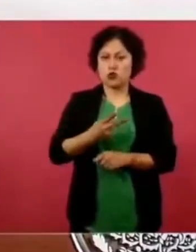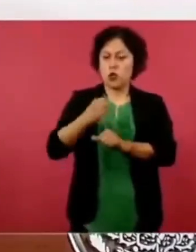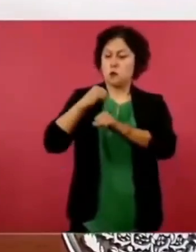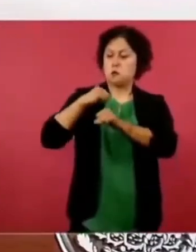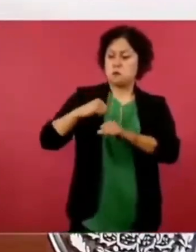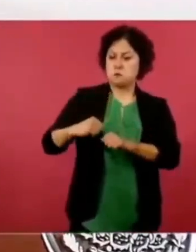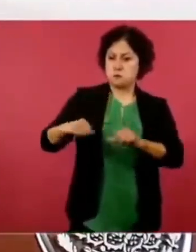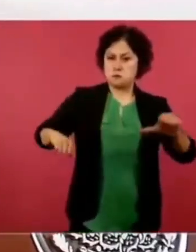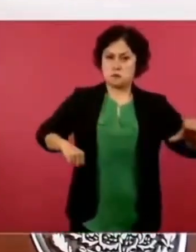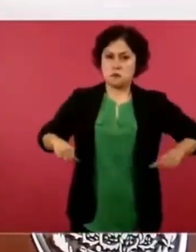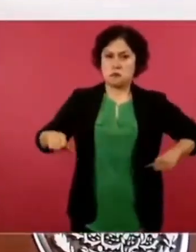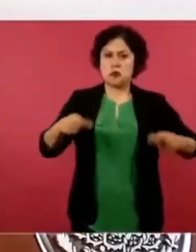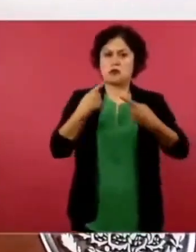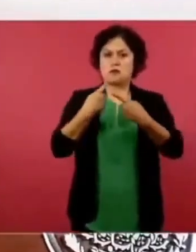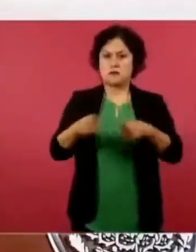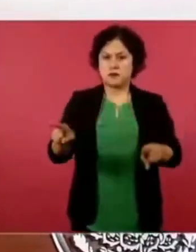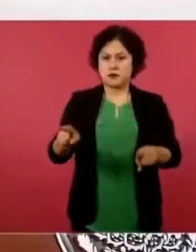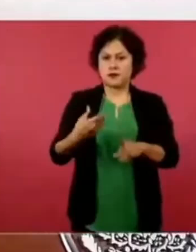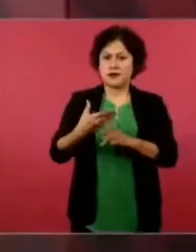hasta